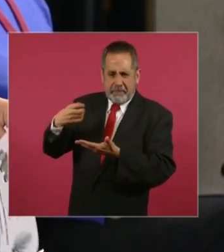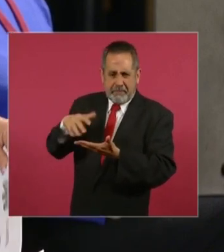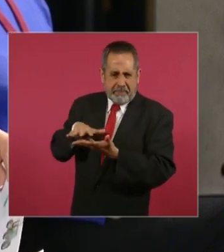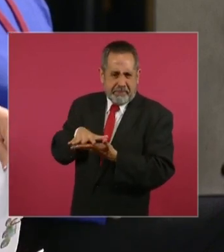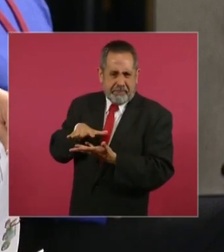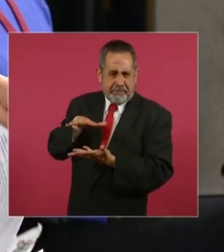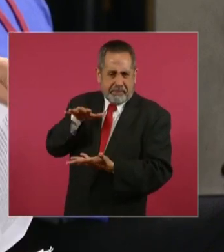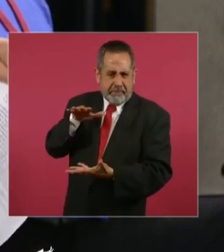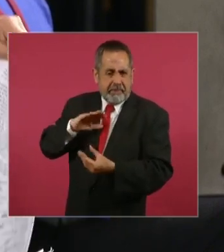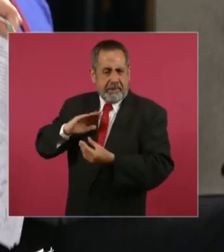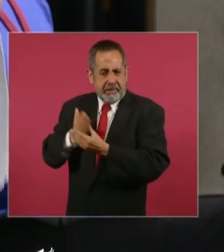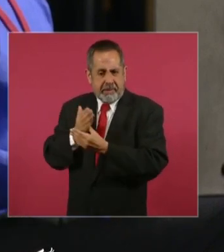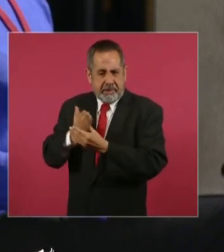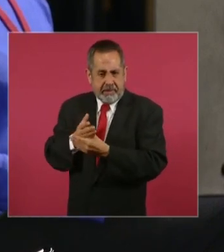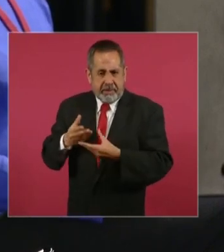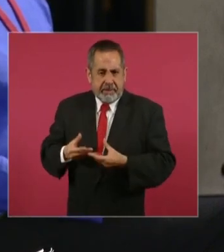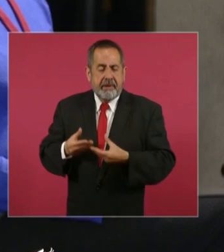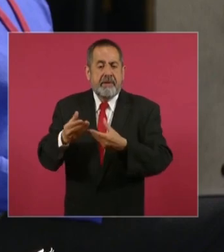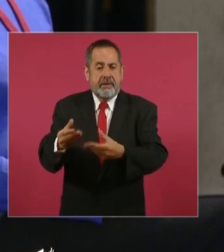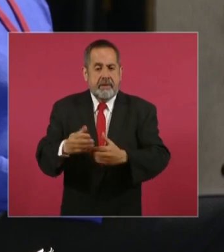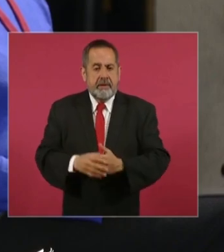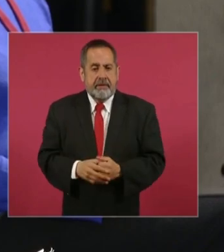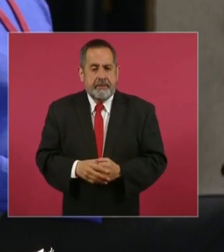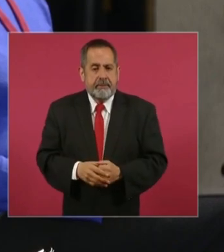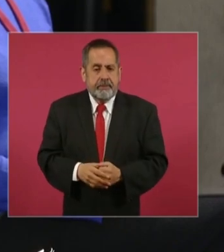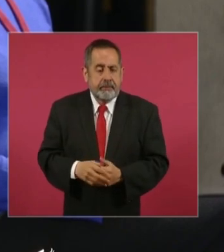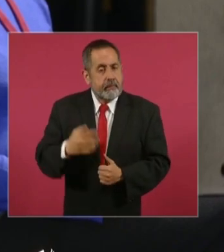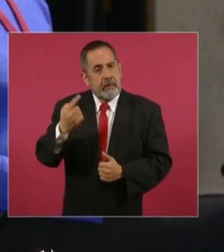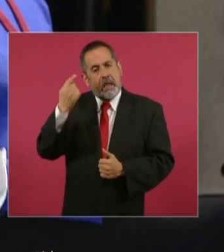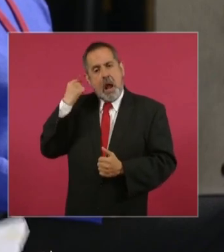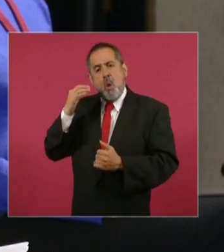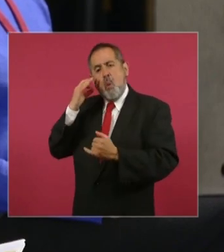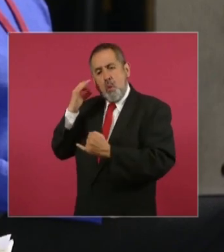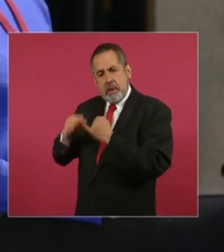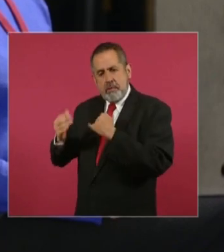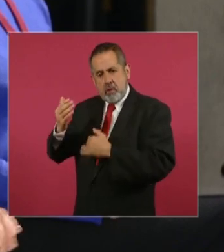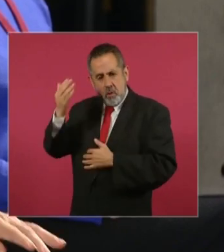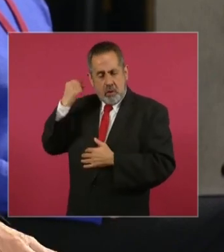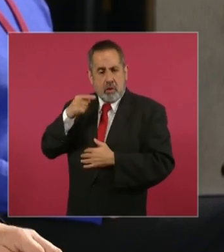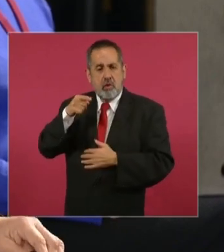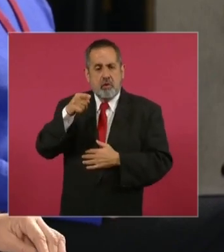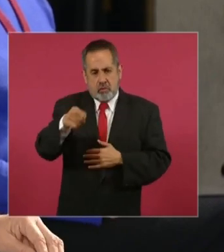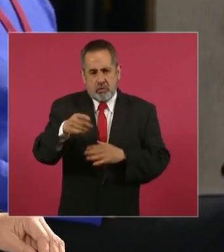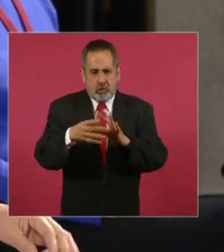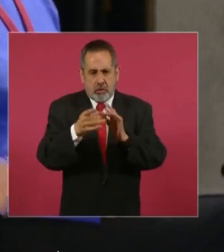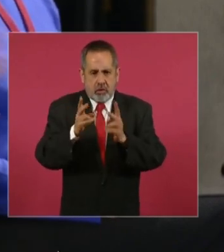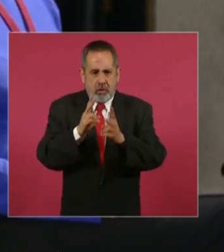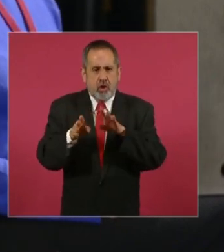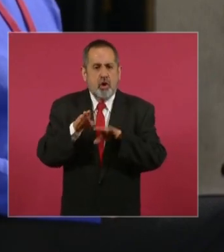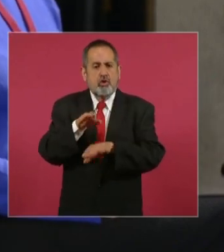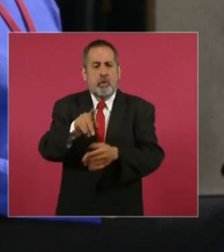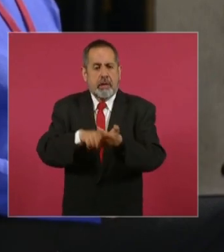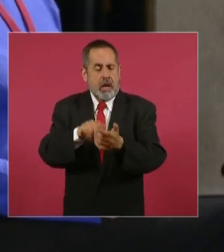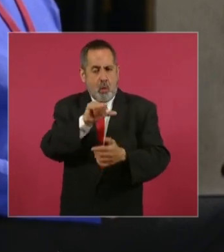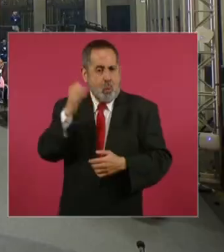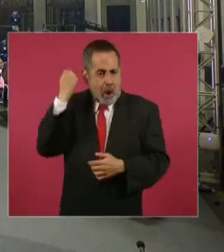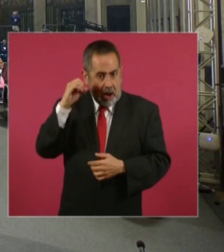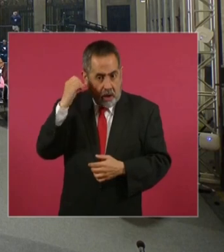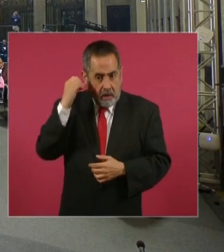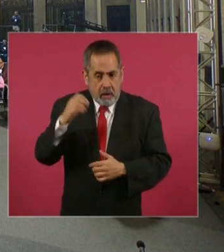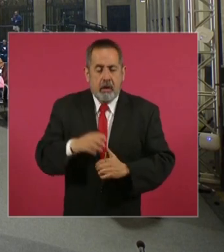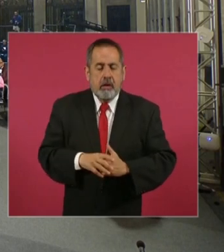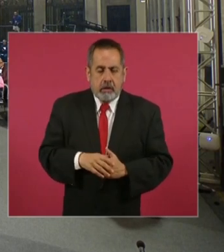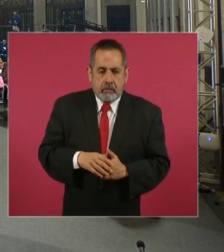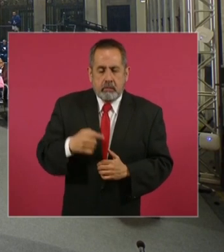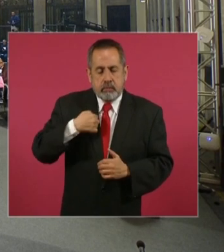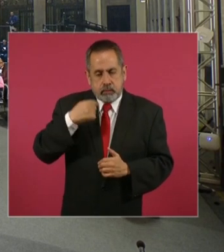estos documentos. La última vez que estuve aquí, usted se refirió a Oaxaca y yo